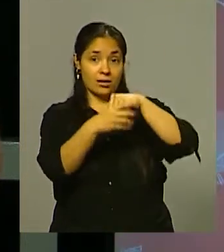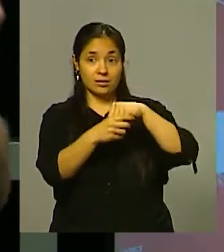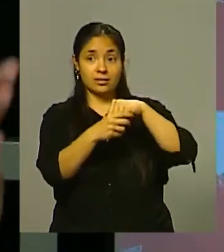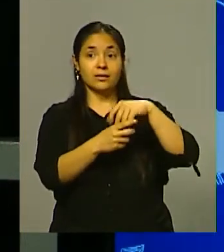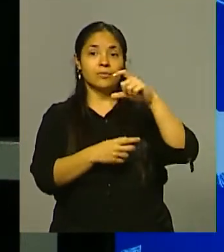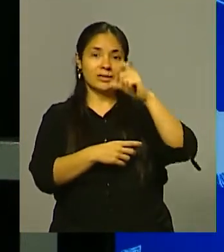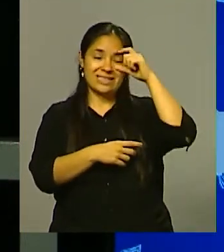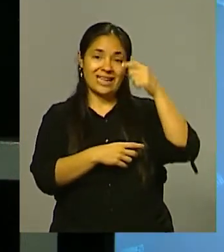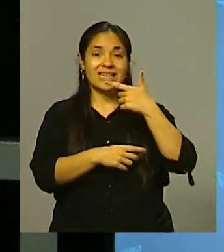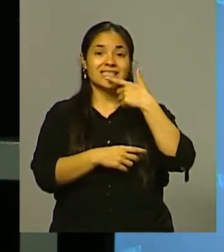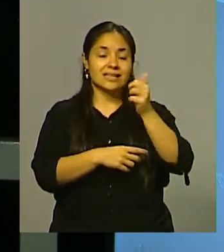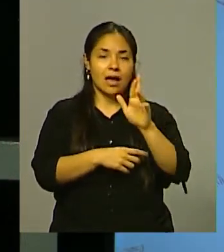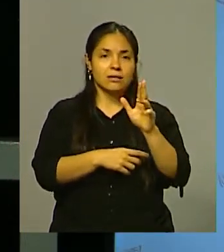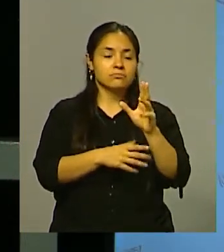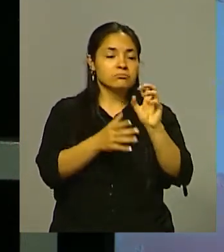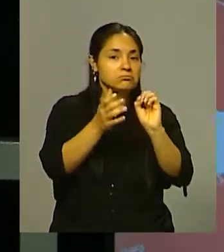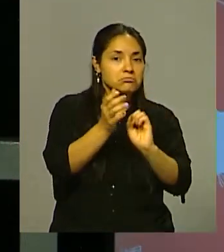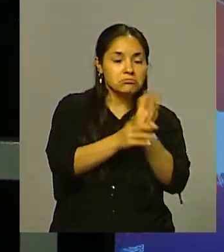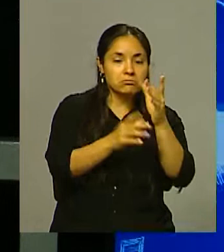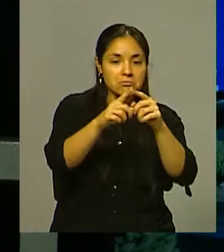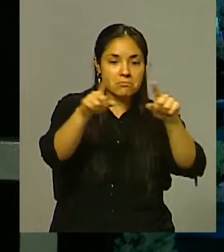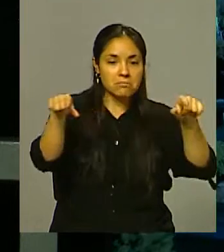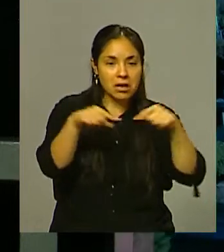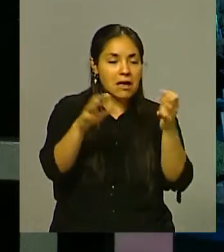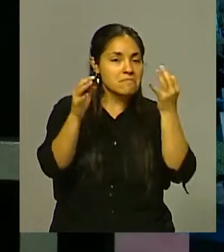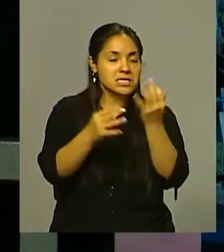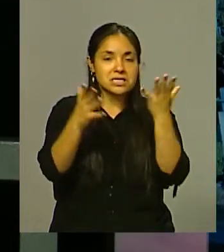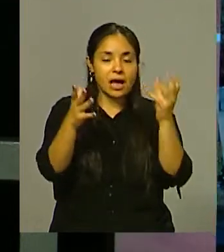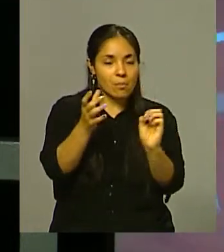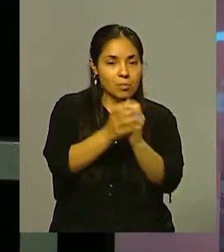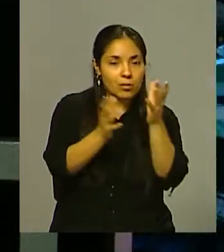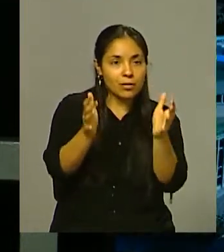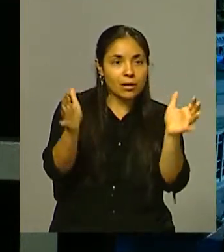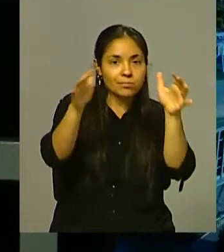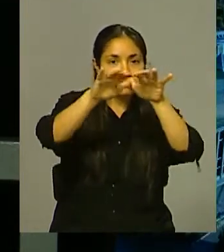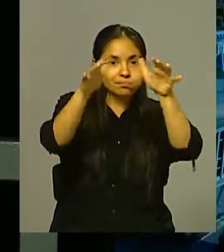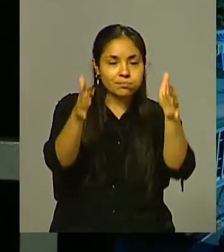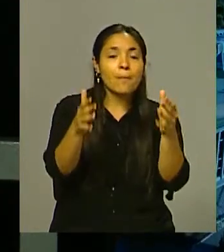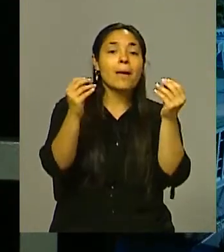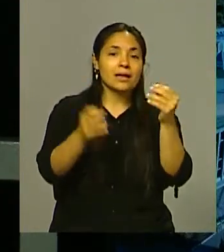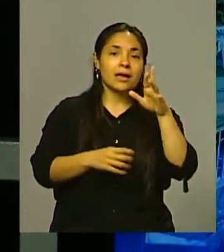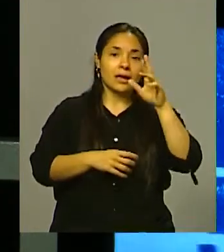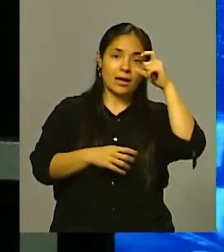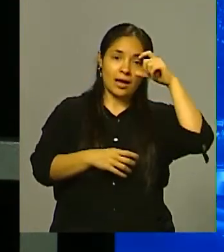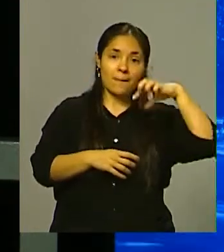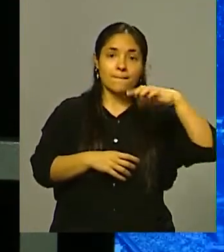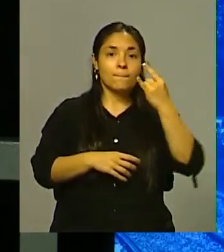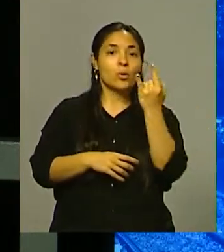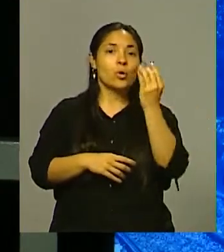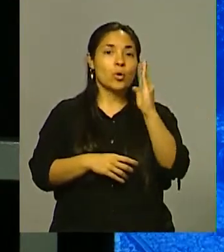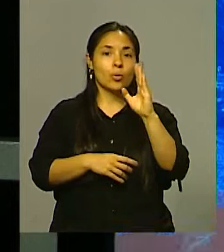un microcosmos muy particular para que los republicanos españoles